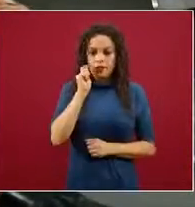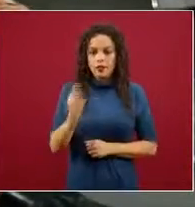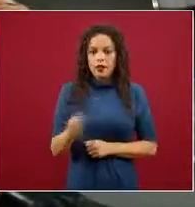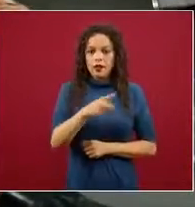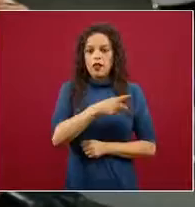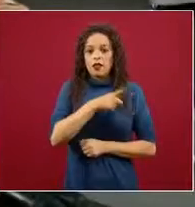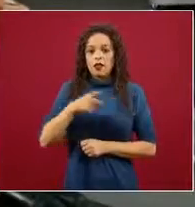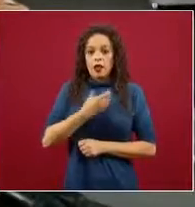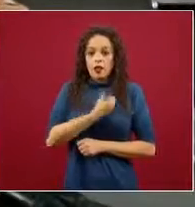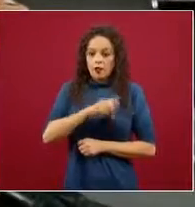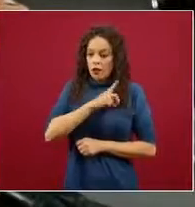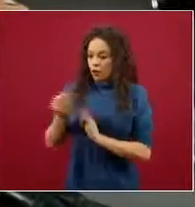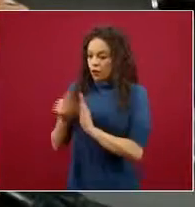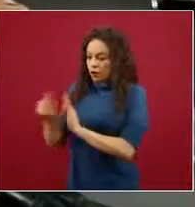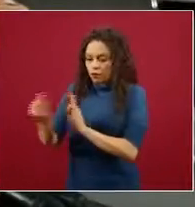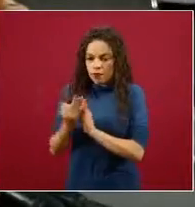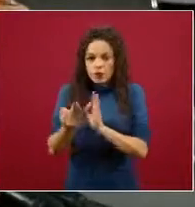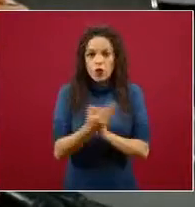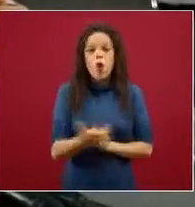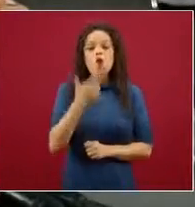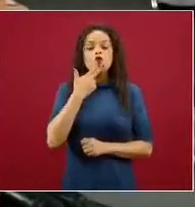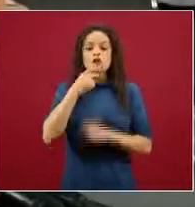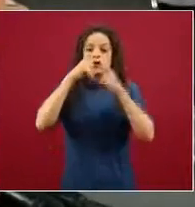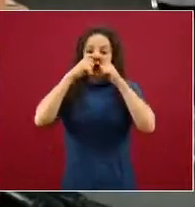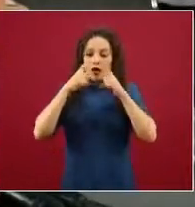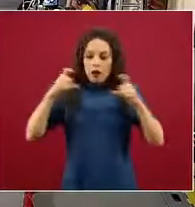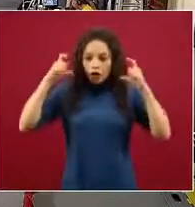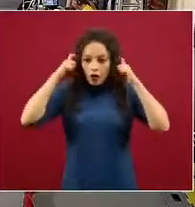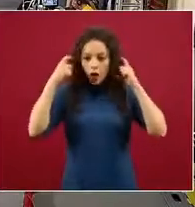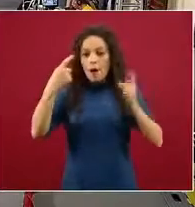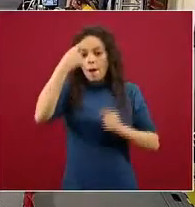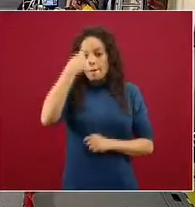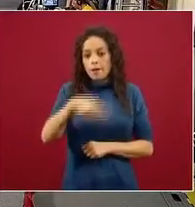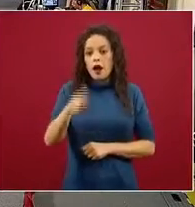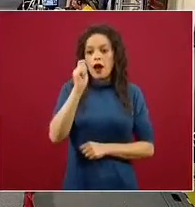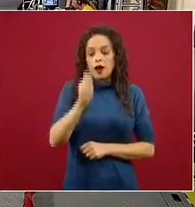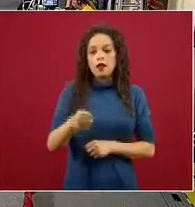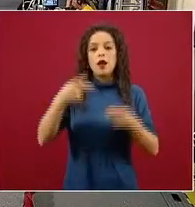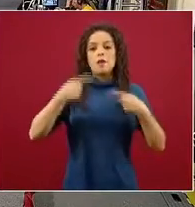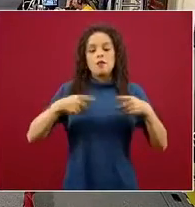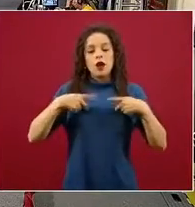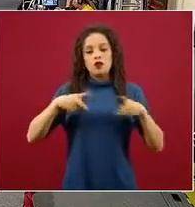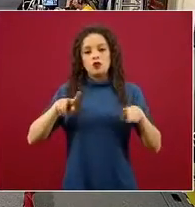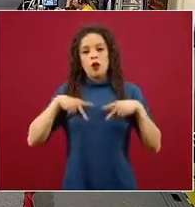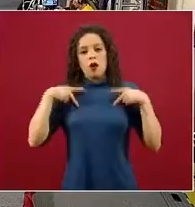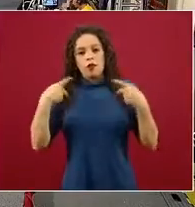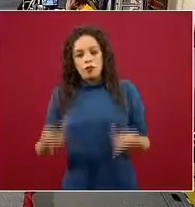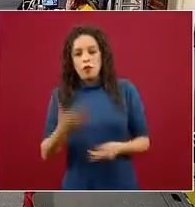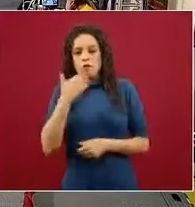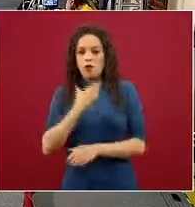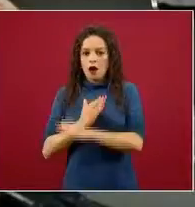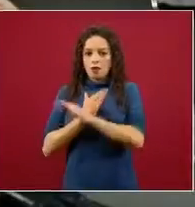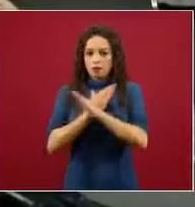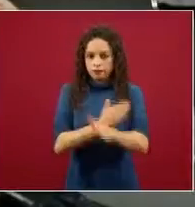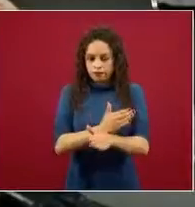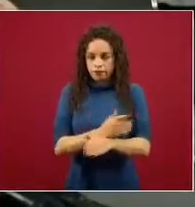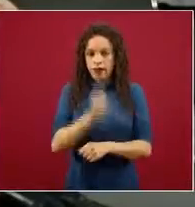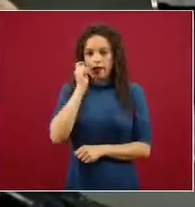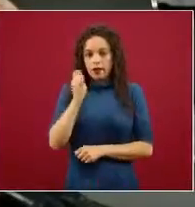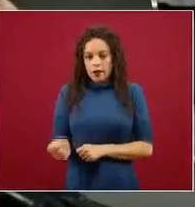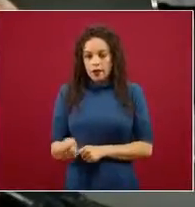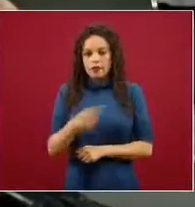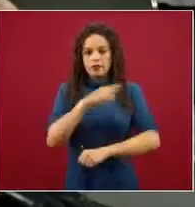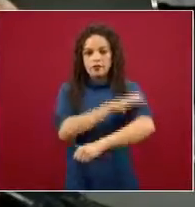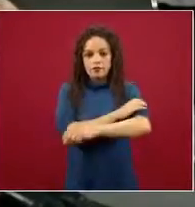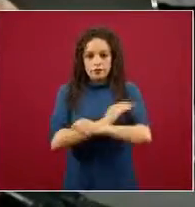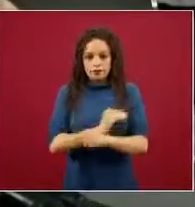uso de cubreboca, etcétera, para las poblaciones vulnerables, hipertensión, obesidad y diabetes. Y ya la última, en las últimas semanas